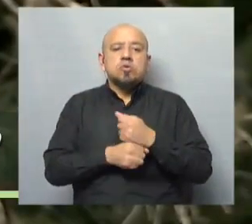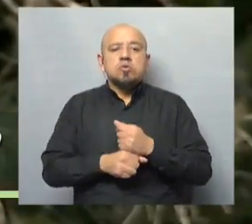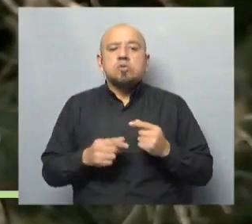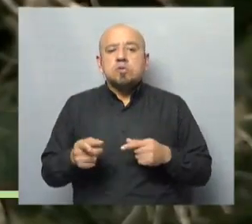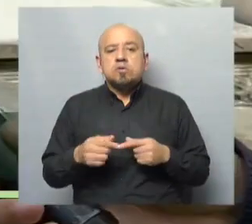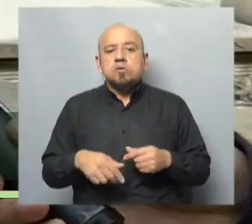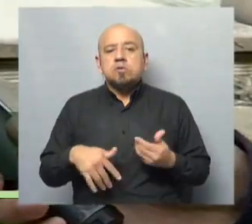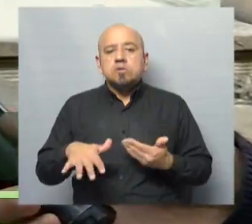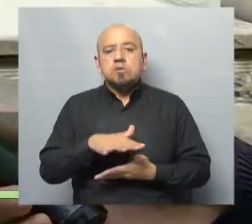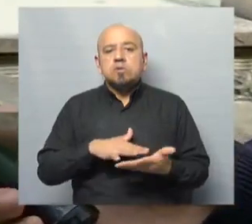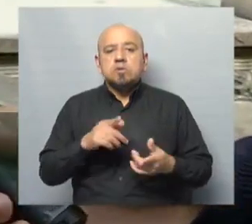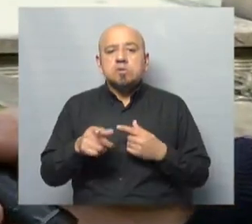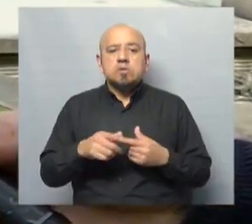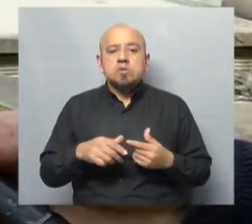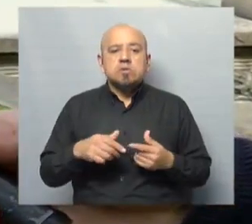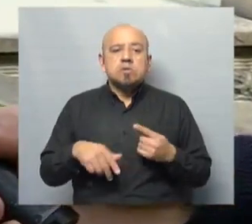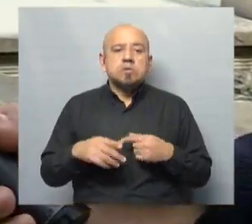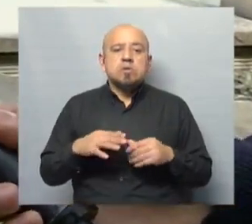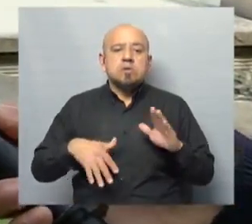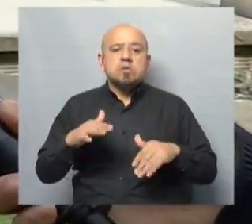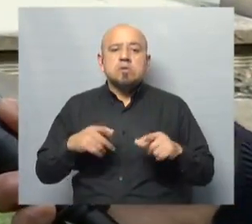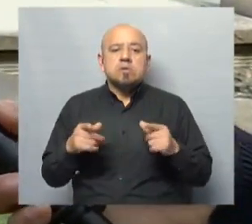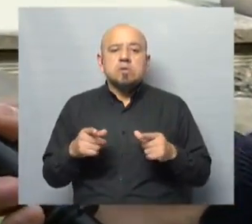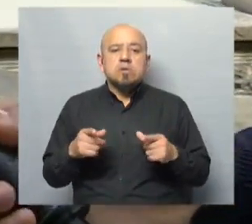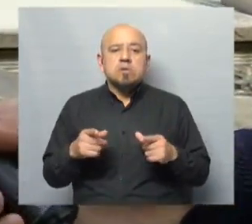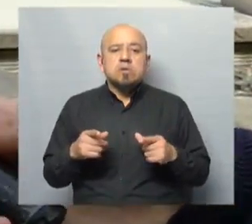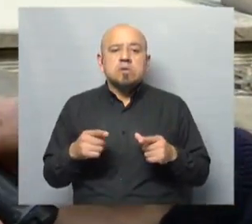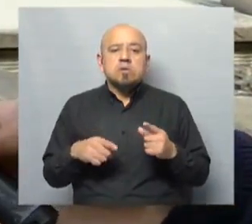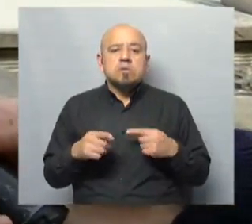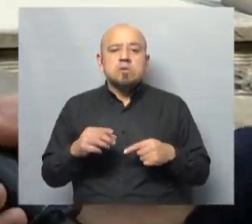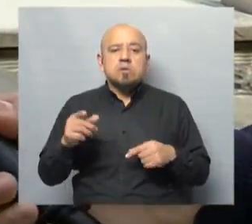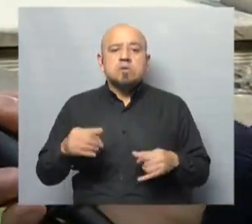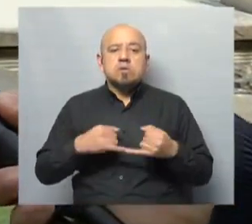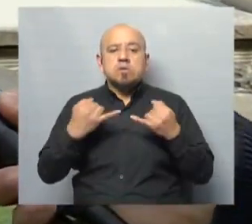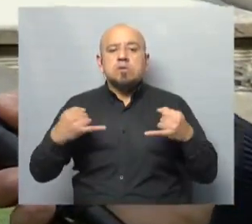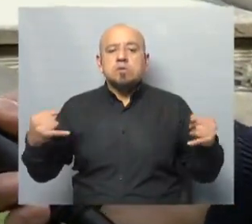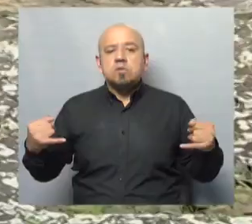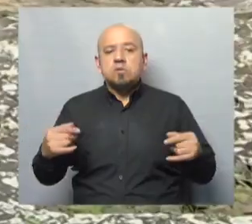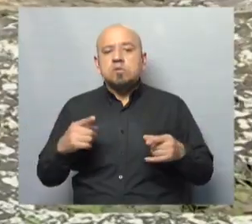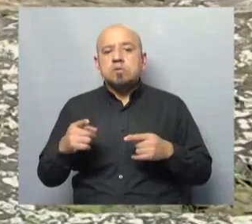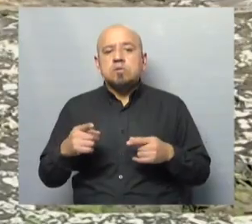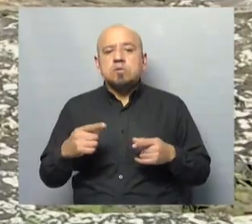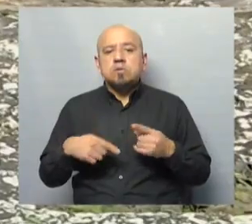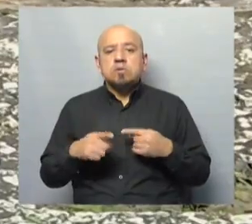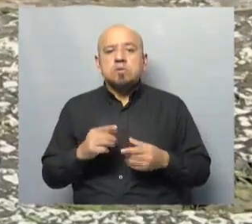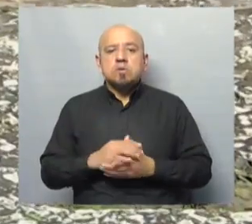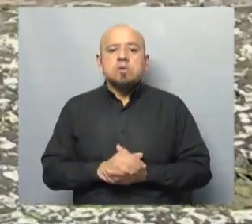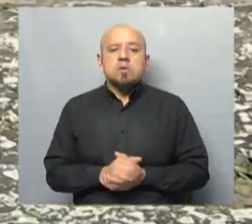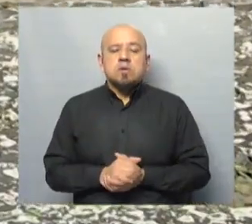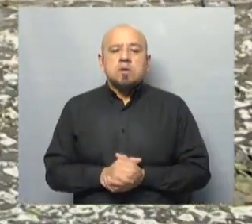digamos de las situaciones en todo el barrio pero por 3 bajan un caballo desarrollo en un cable para alcohol